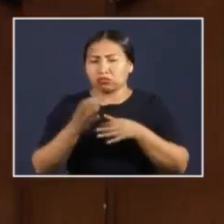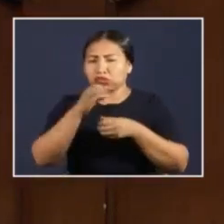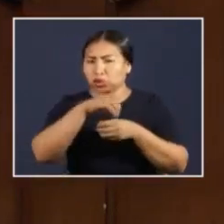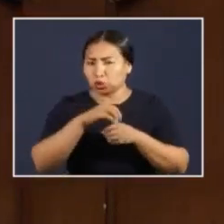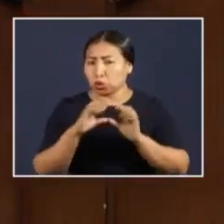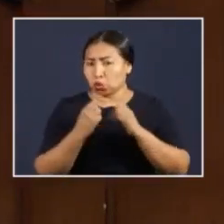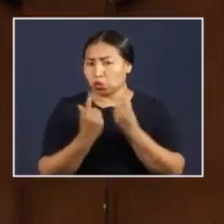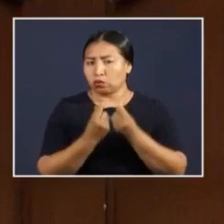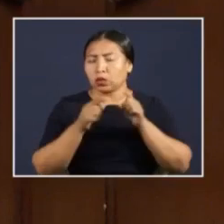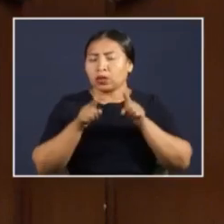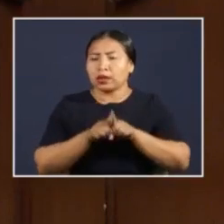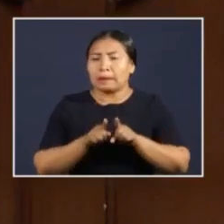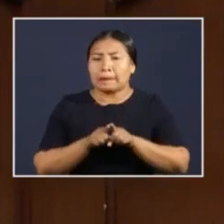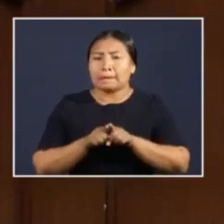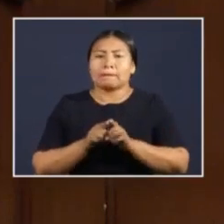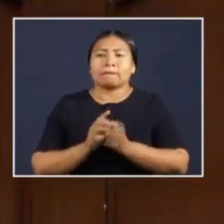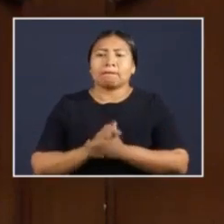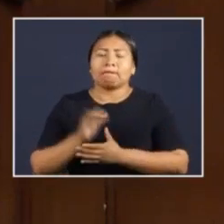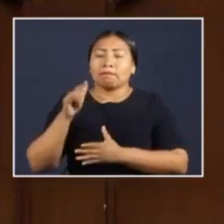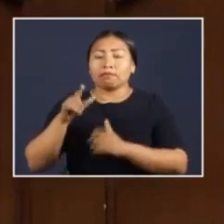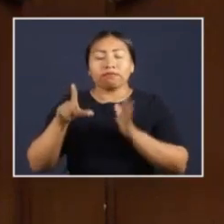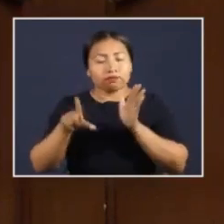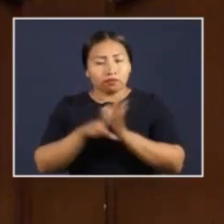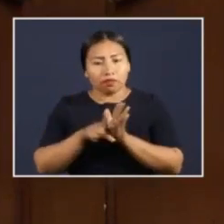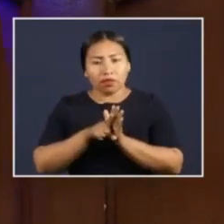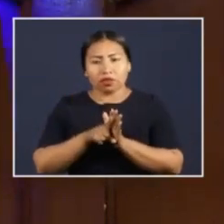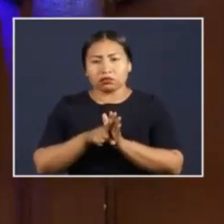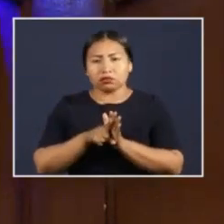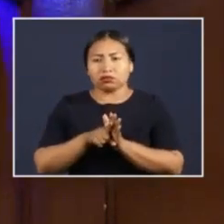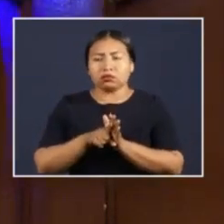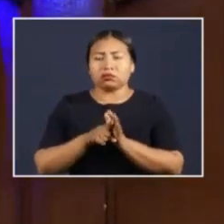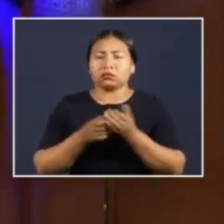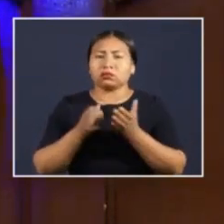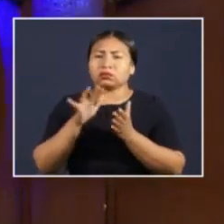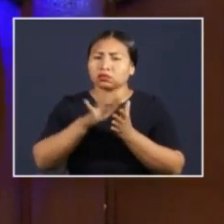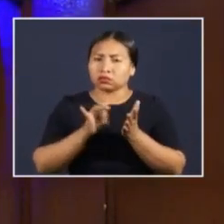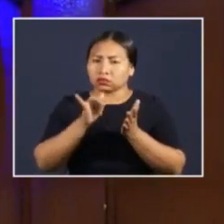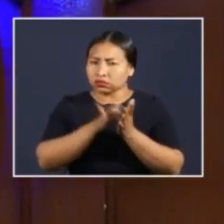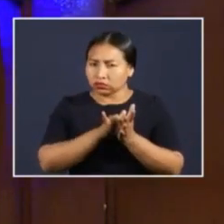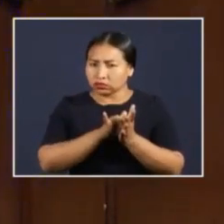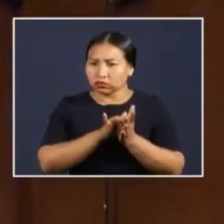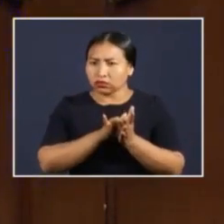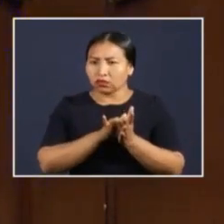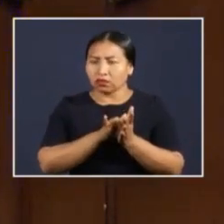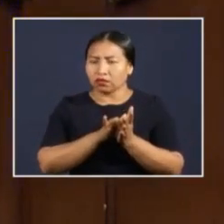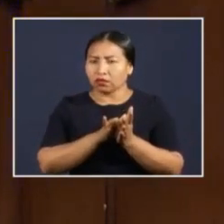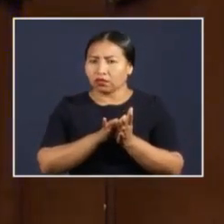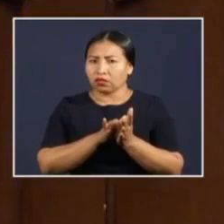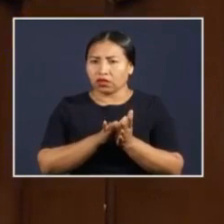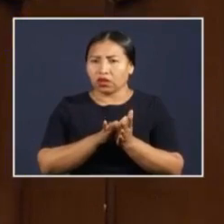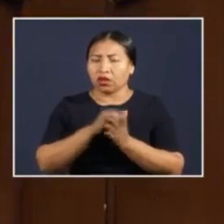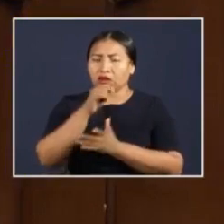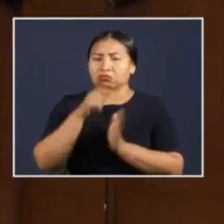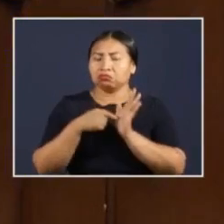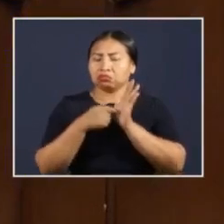esta ley aprobada por el consejo de abinet es que venimos a presentarles en el día de hoy